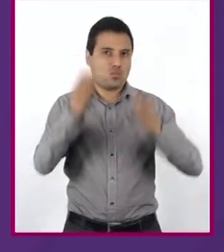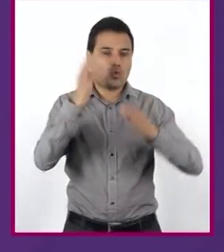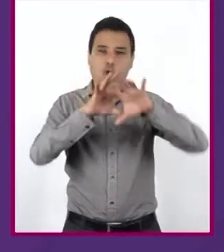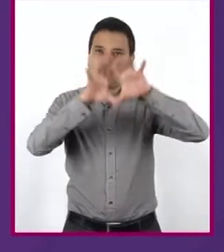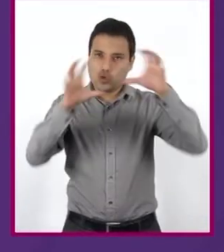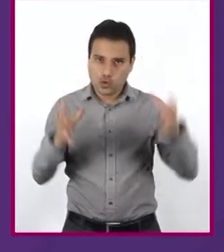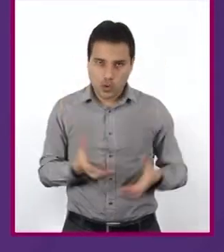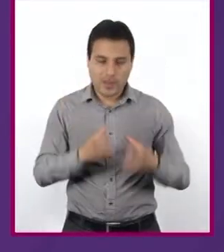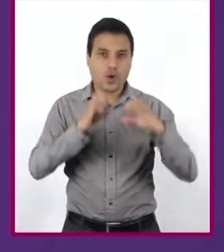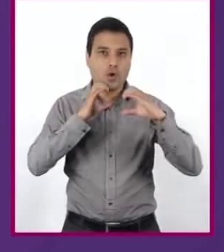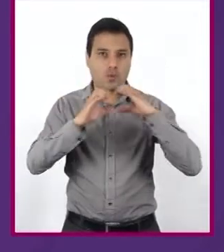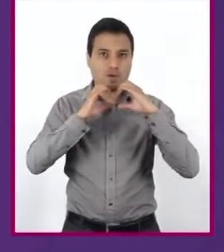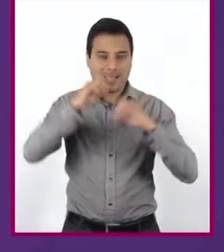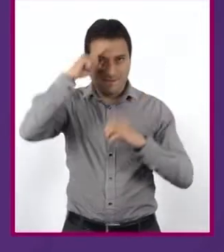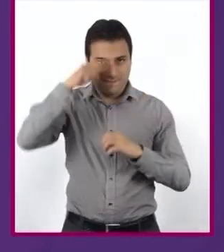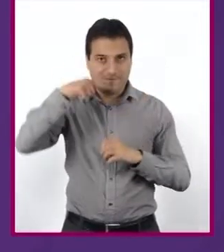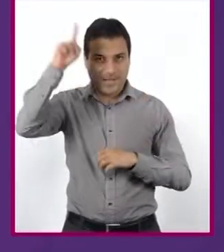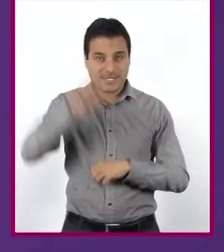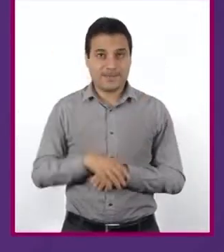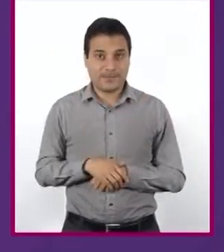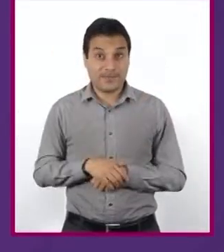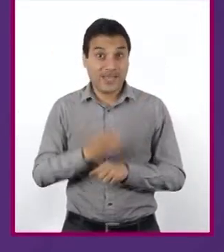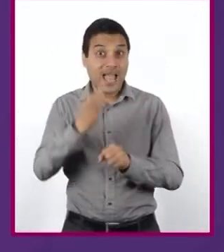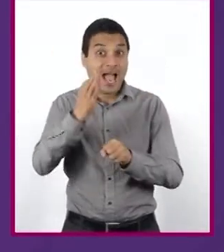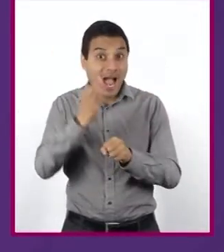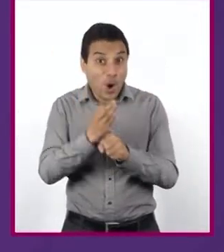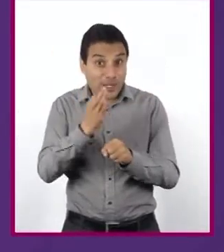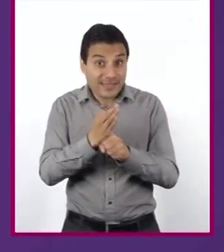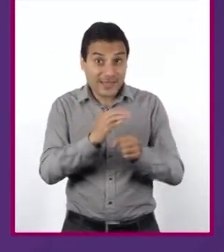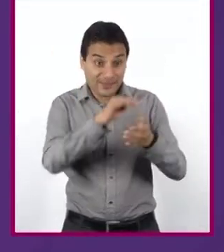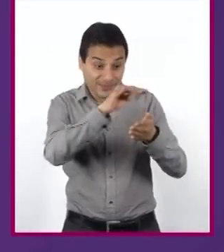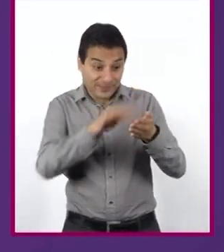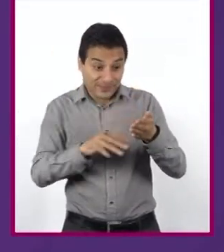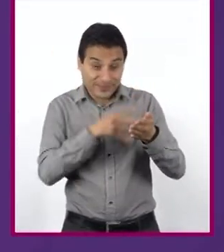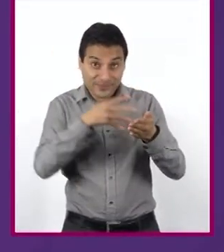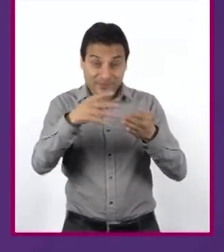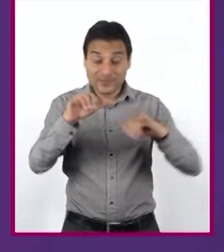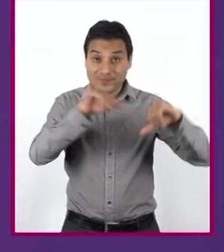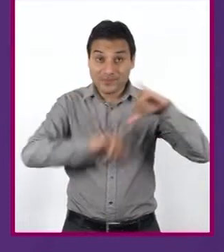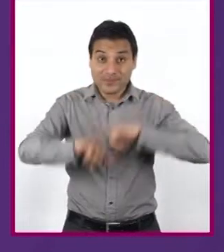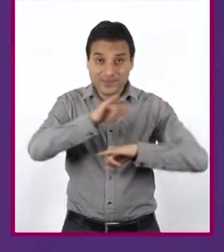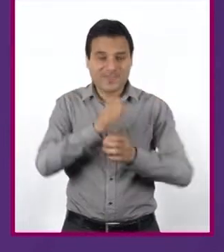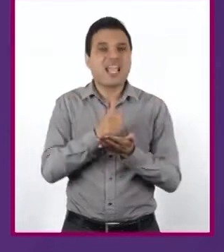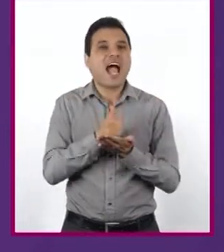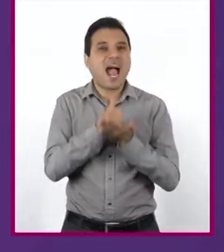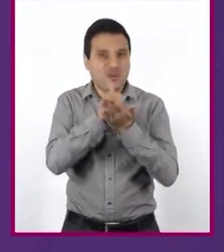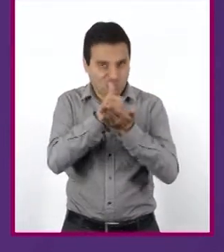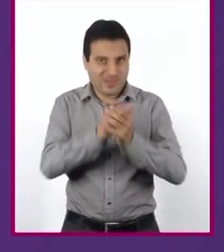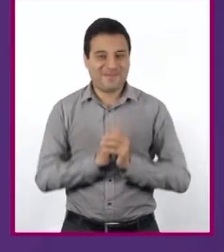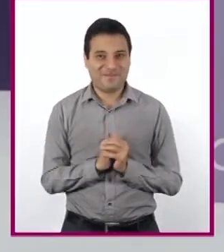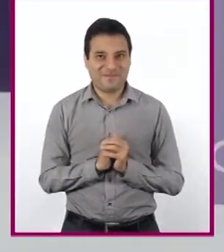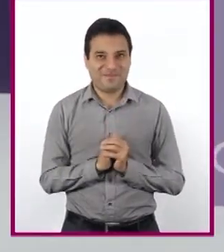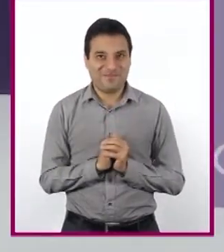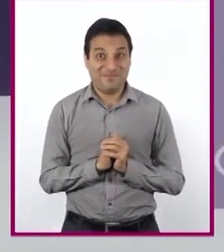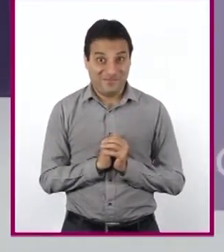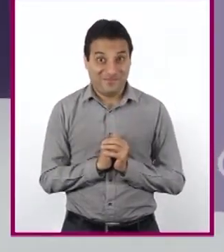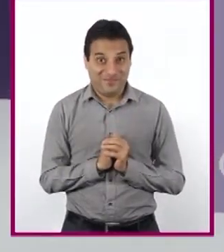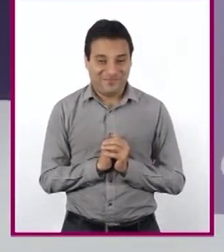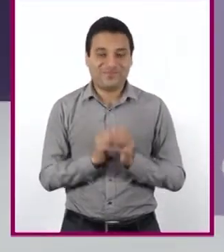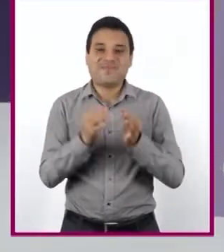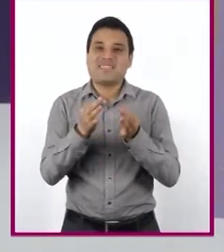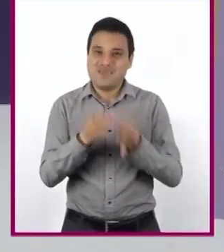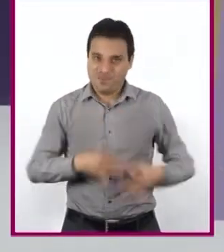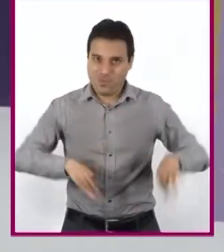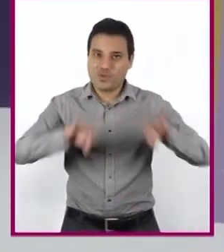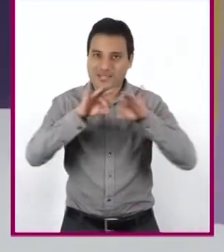se apoyarán de la tabla periódica para identificar las propiedades de los elementos químicos. Es